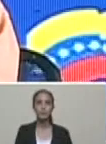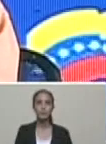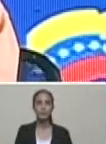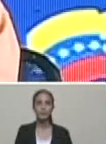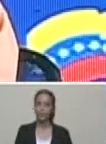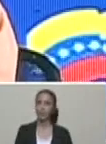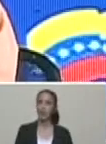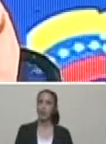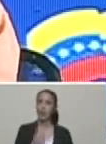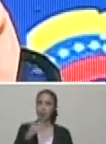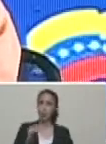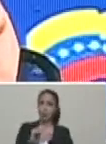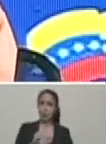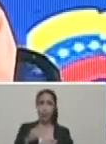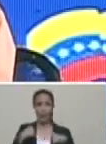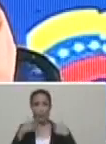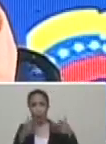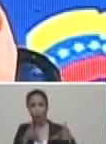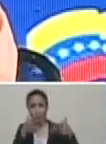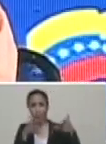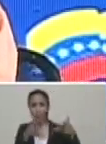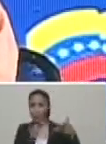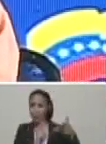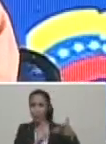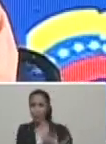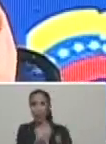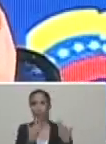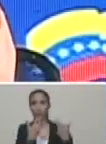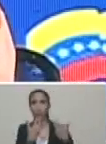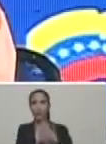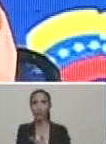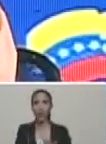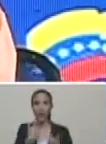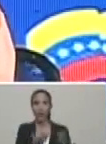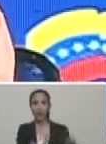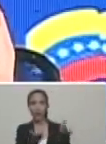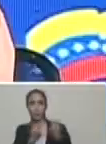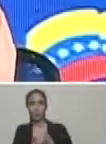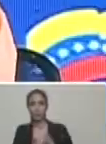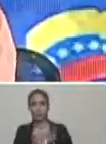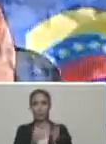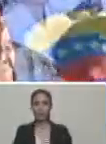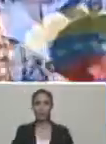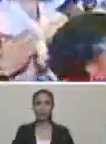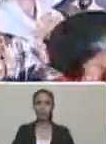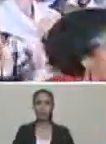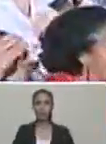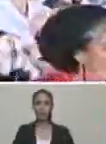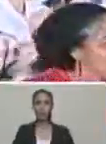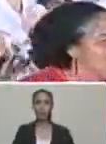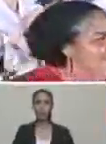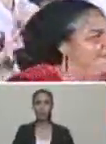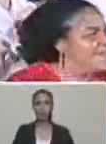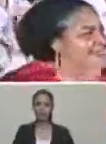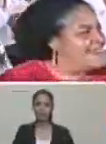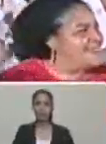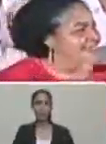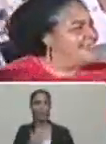nosotros no damos orientaciones, recibimos las orientaciones de usted como presidente constitucional de